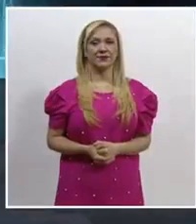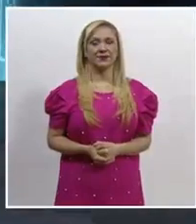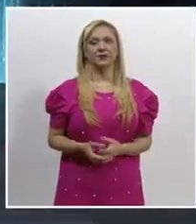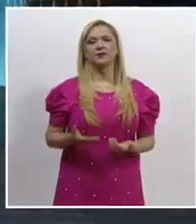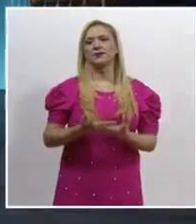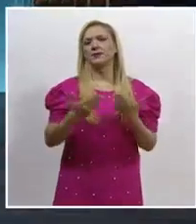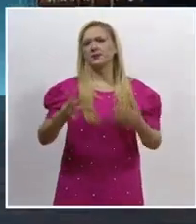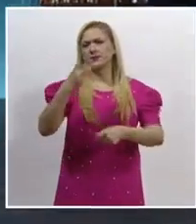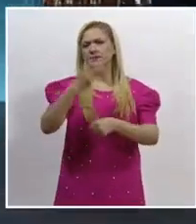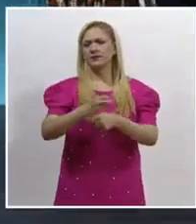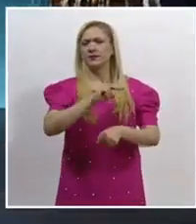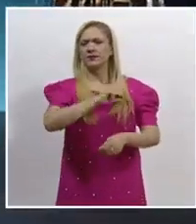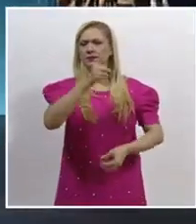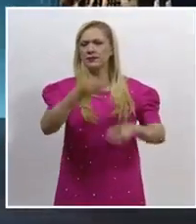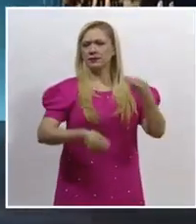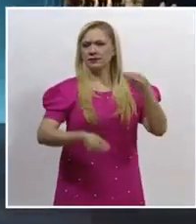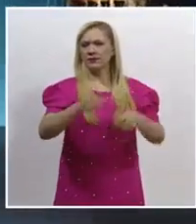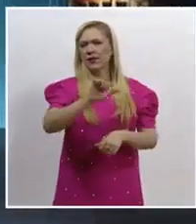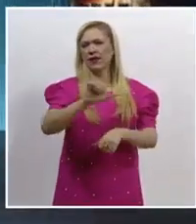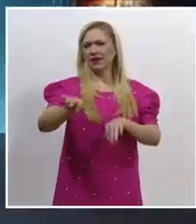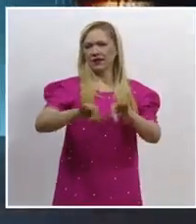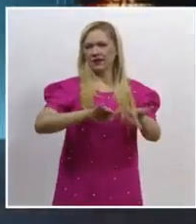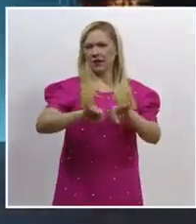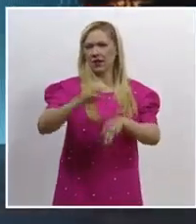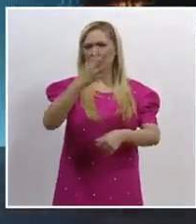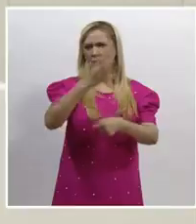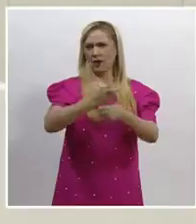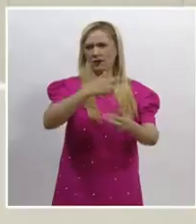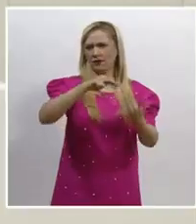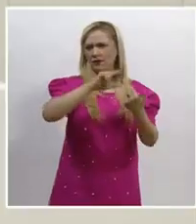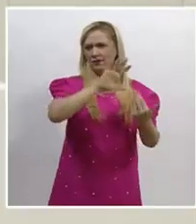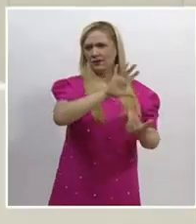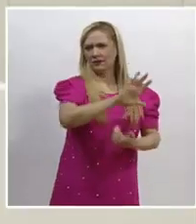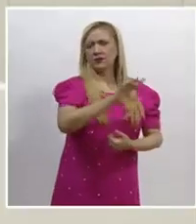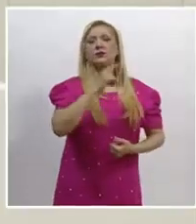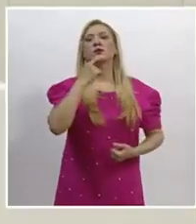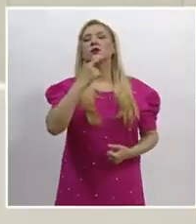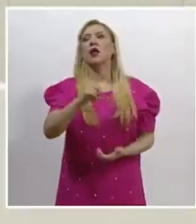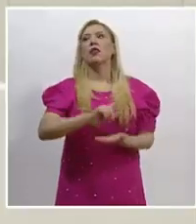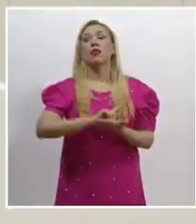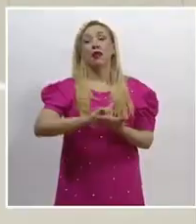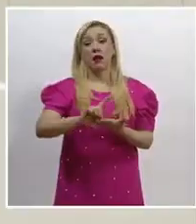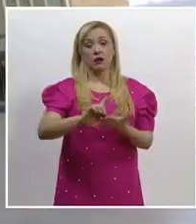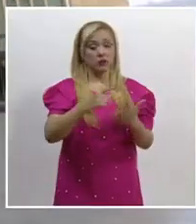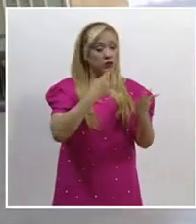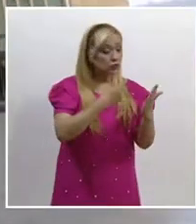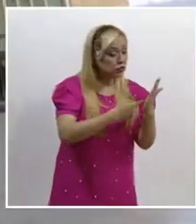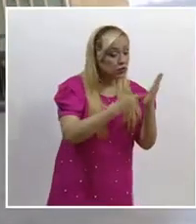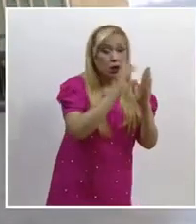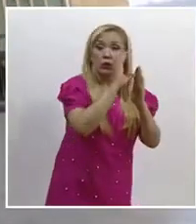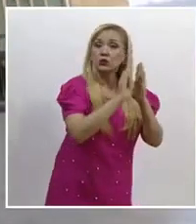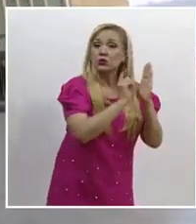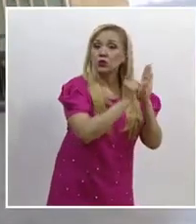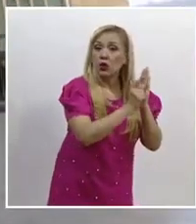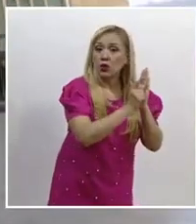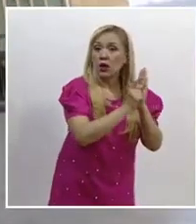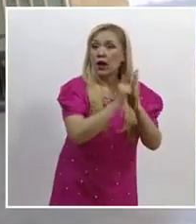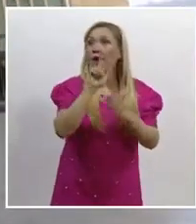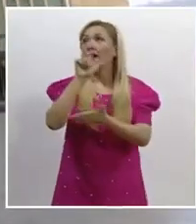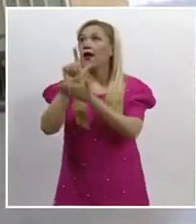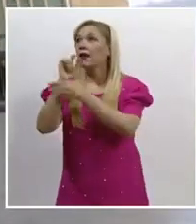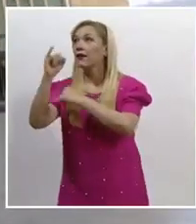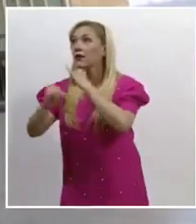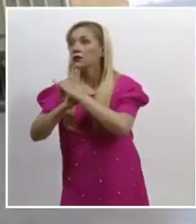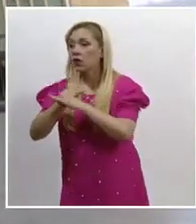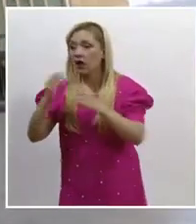Y el segundo tribunal colegiado en materia de trabajo del Cuarto Circuito determinó que los derechos constitucionales y convencionales establecidos